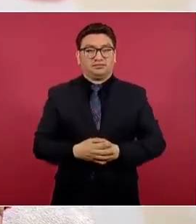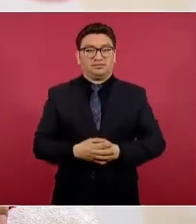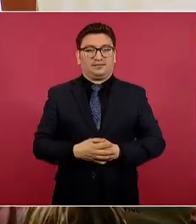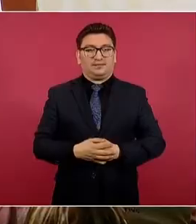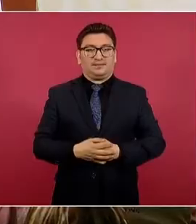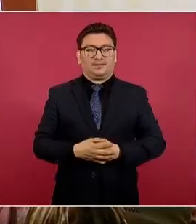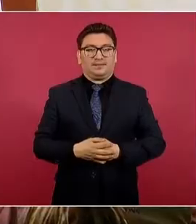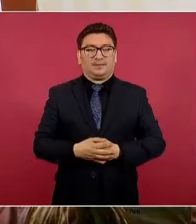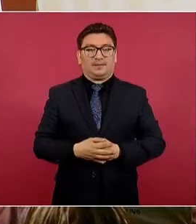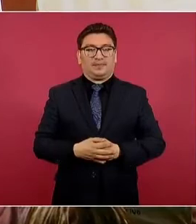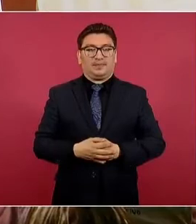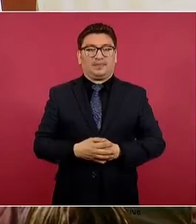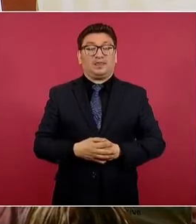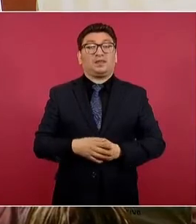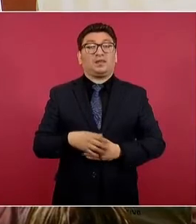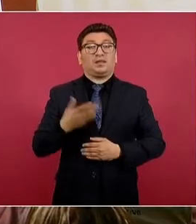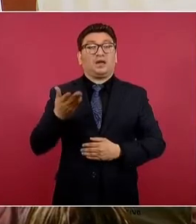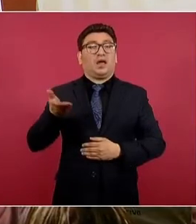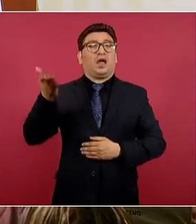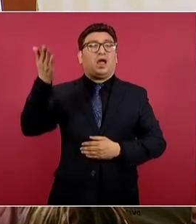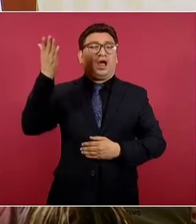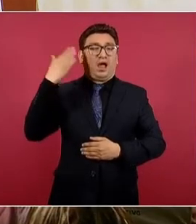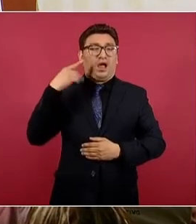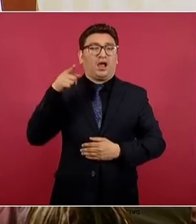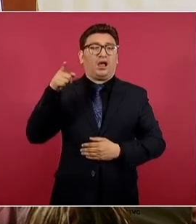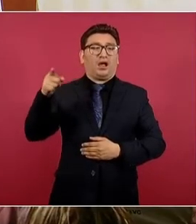Dice Helio, antes estuvo Krill